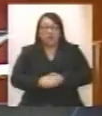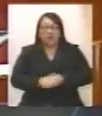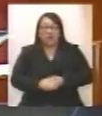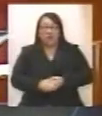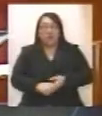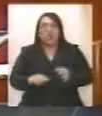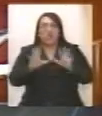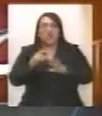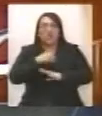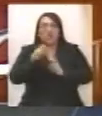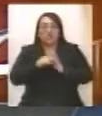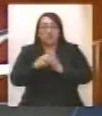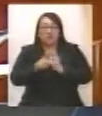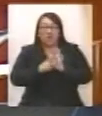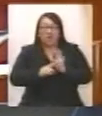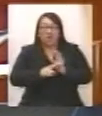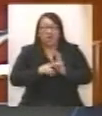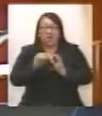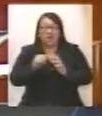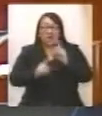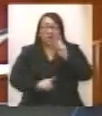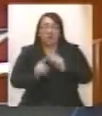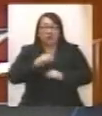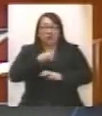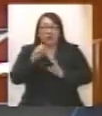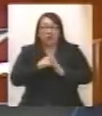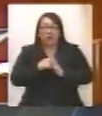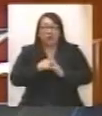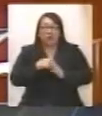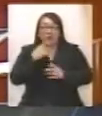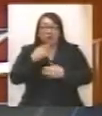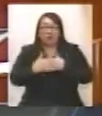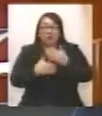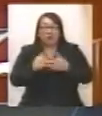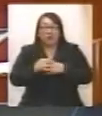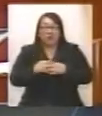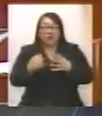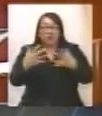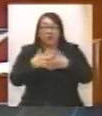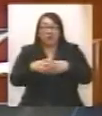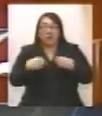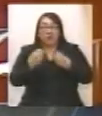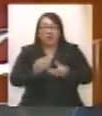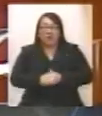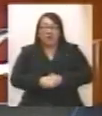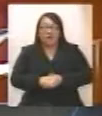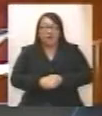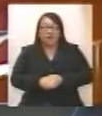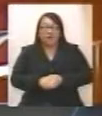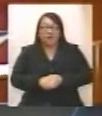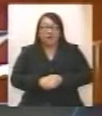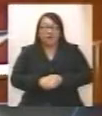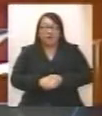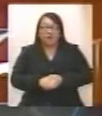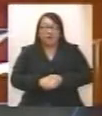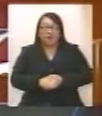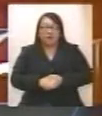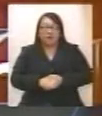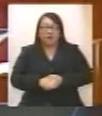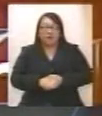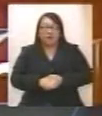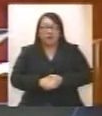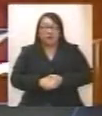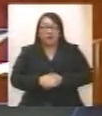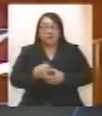10 proyectos regionales y 11 proyectos estarán en proceso de concesión, beneficiando por lo menos